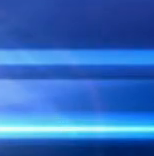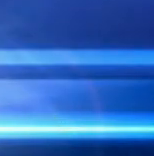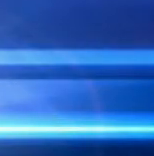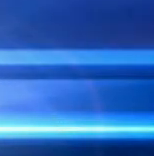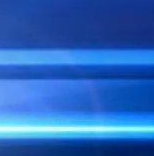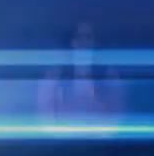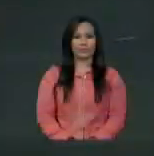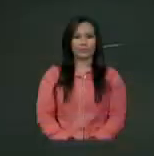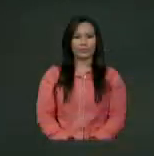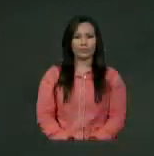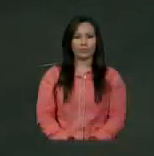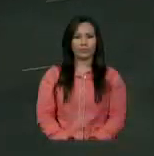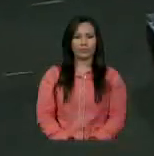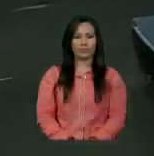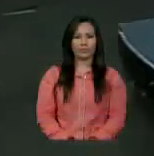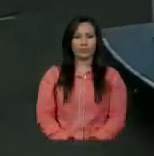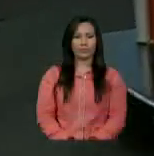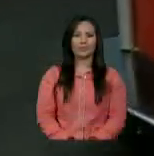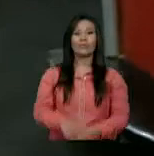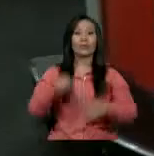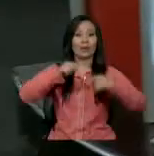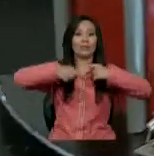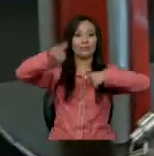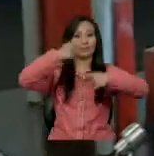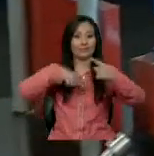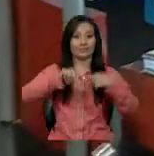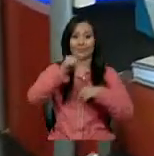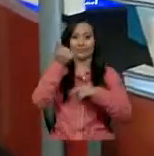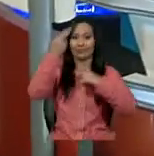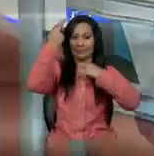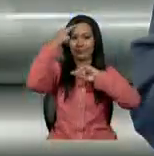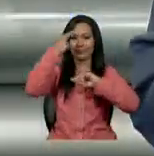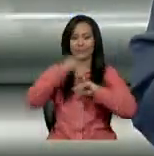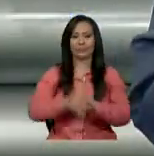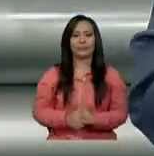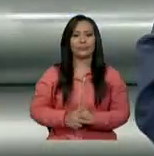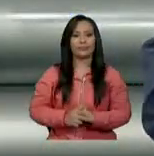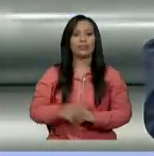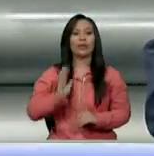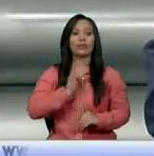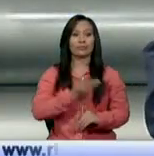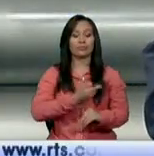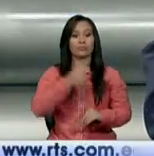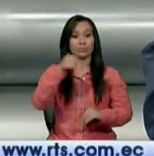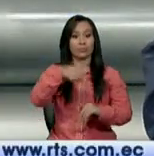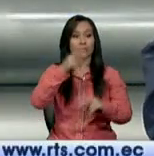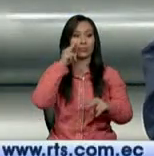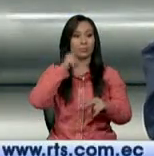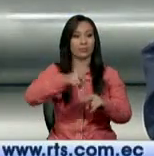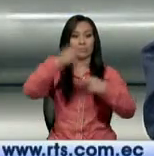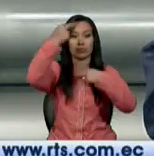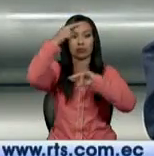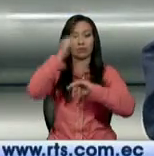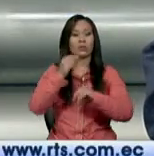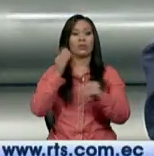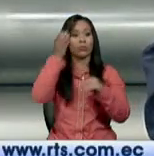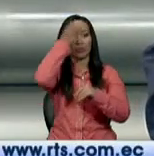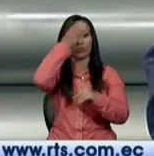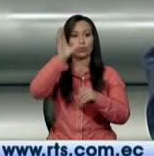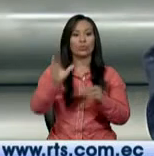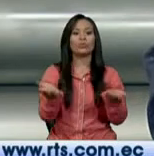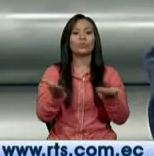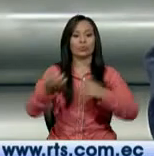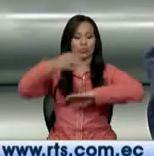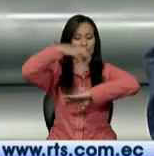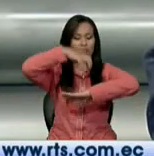la comunidad. De regreso para continuar con la información. Nuestra nota intercultural nos lleva hasta la ciudad mitad del